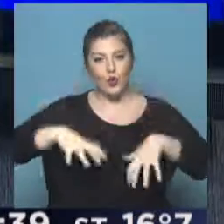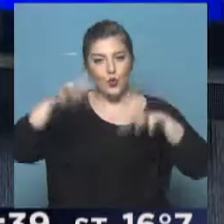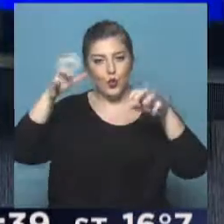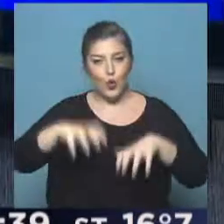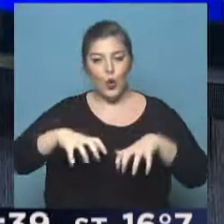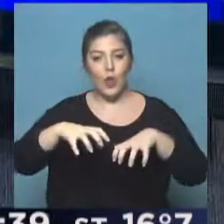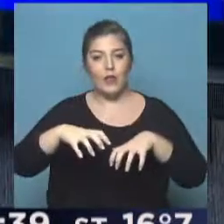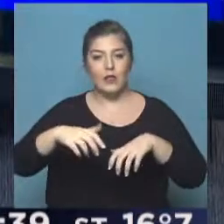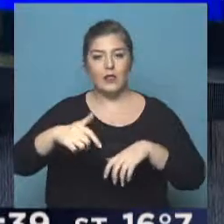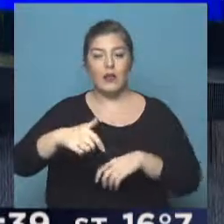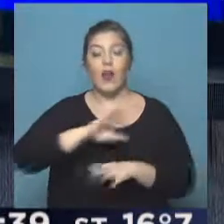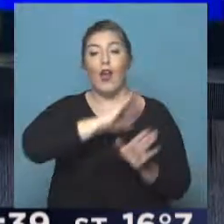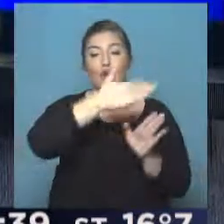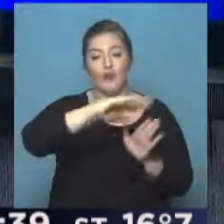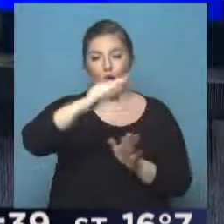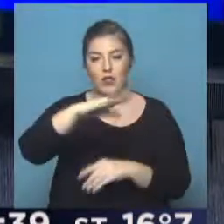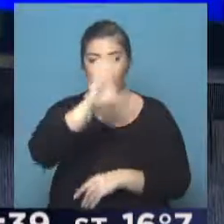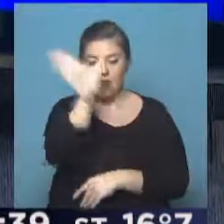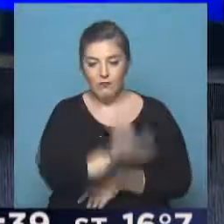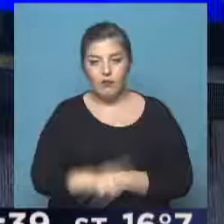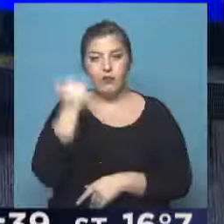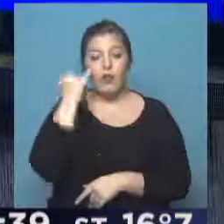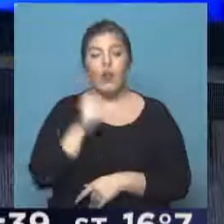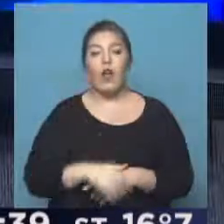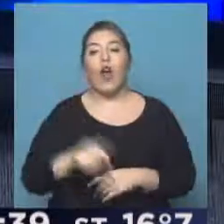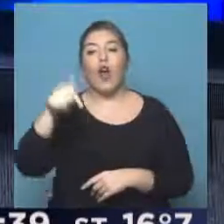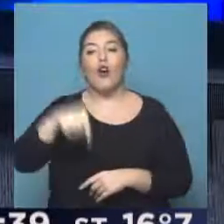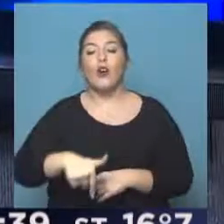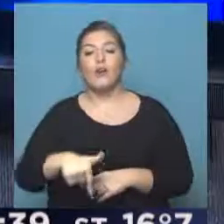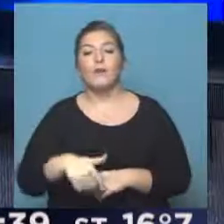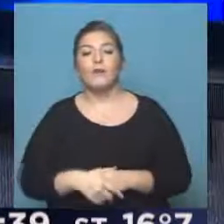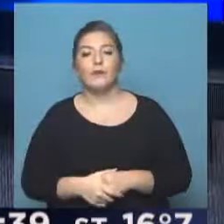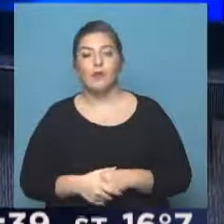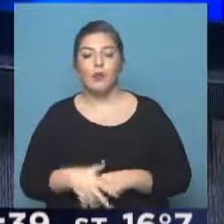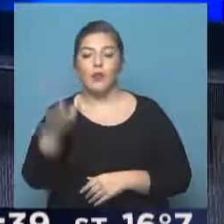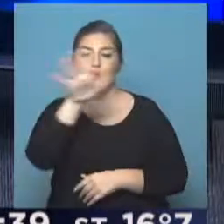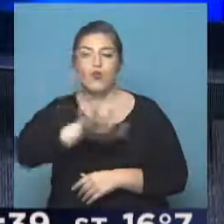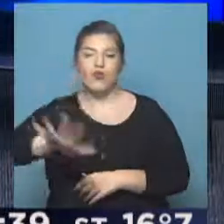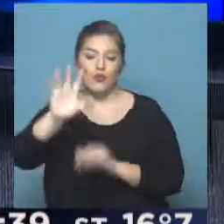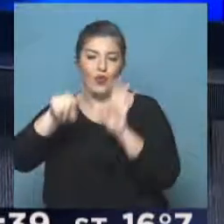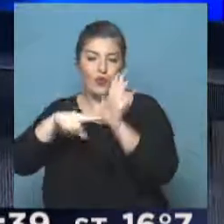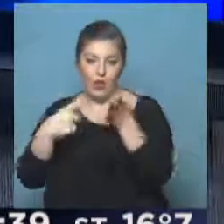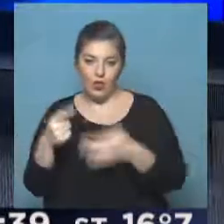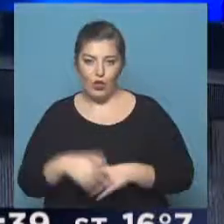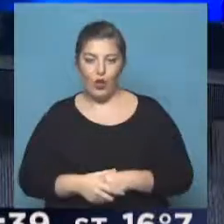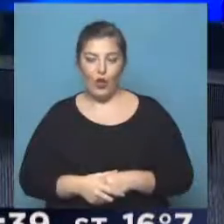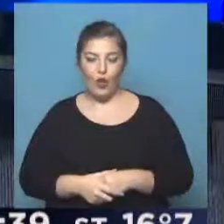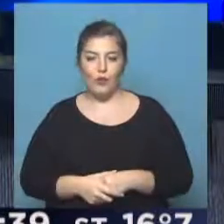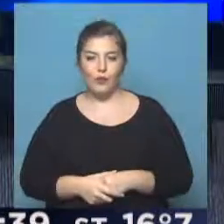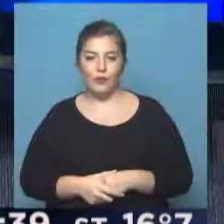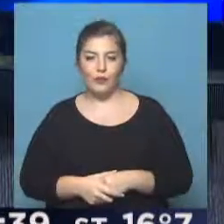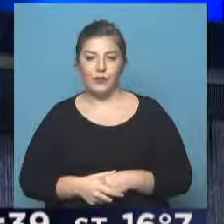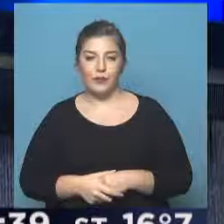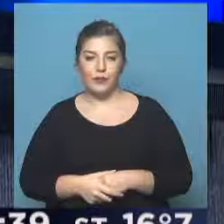a lo largo de la zona cordillerana. Vamos moviéndonos y entramos a la zona central. Bueno, comienza